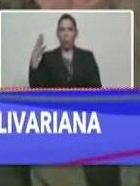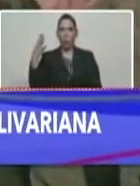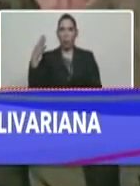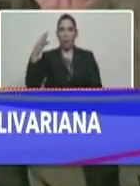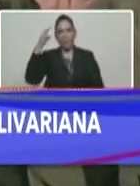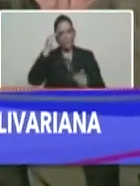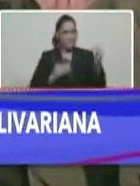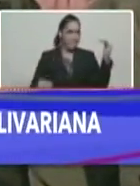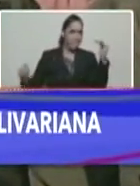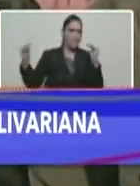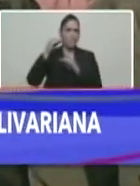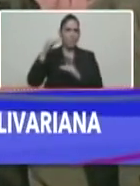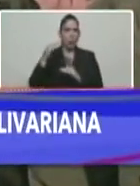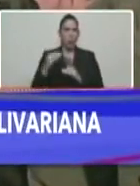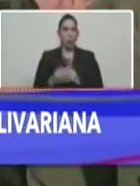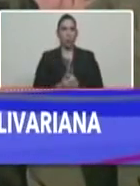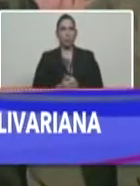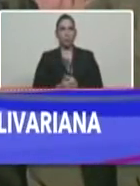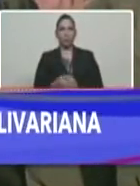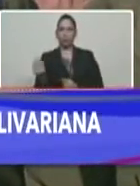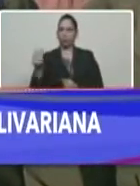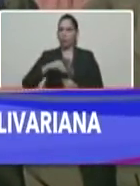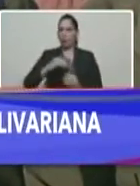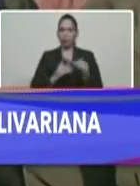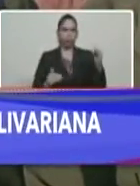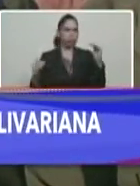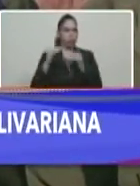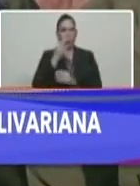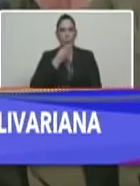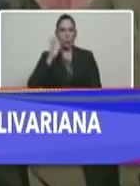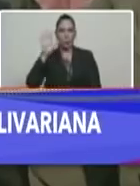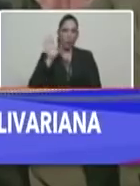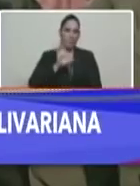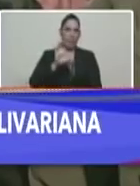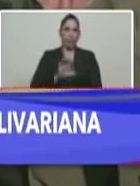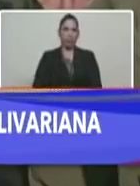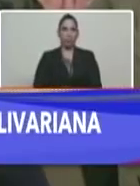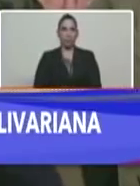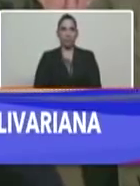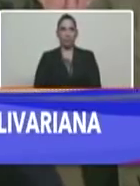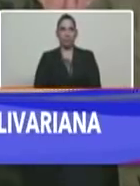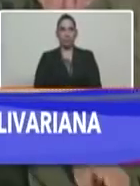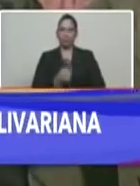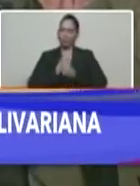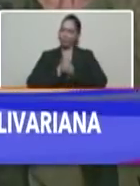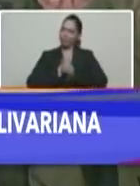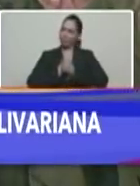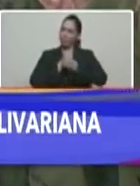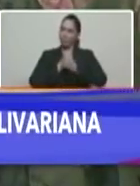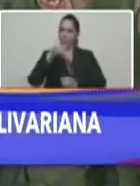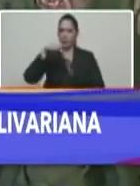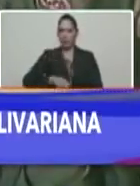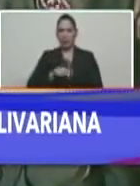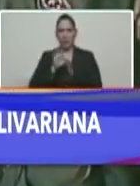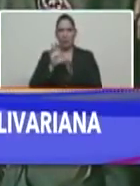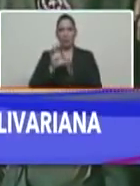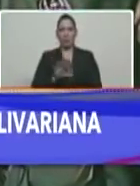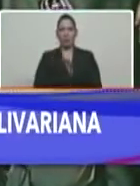Moral, moral y más moral. Compromiso con la patria. Amor por esta patria